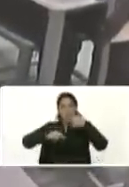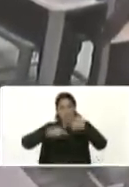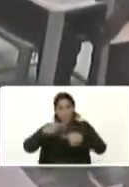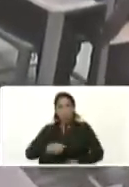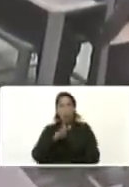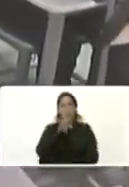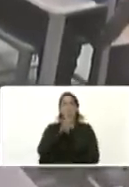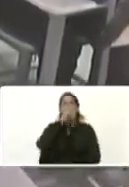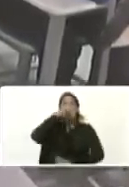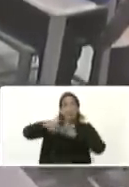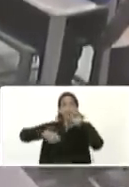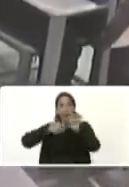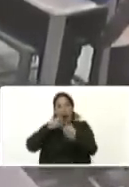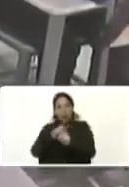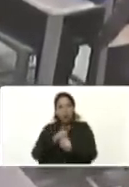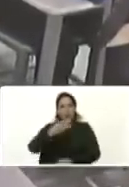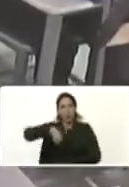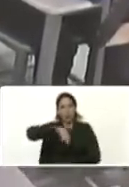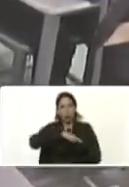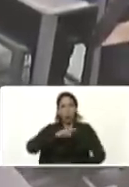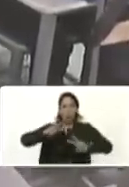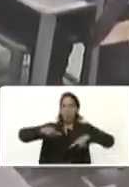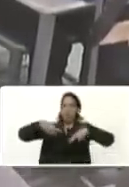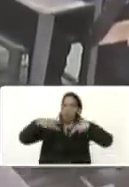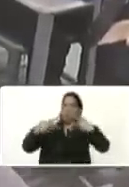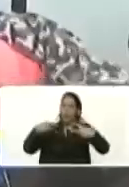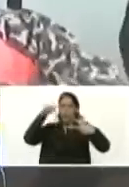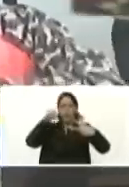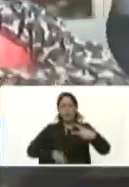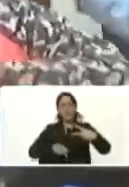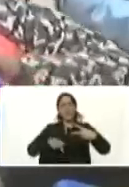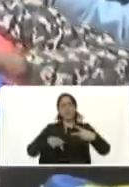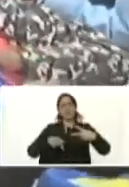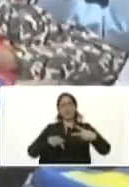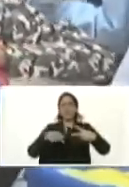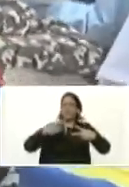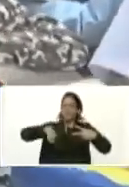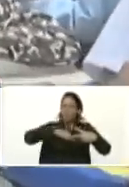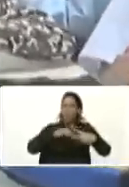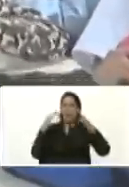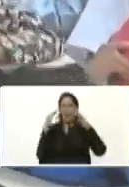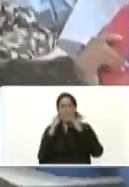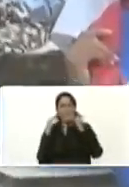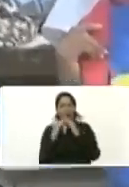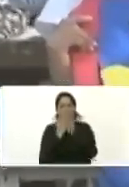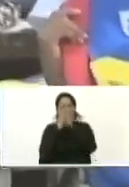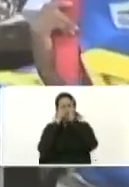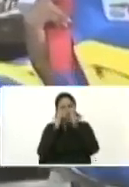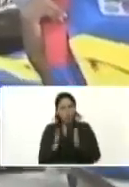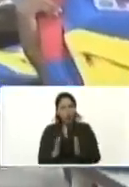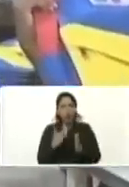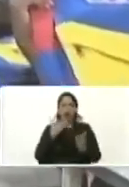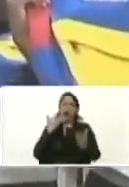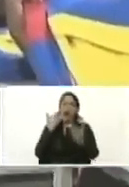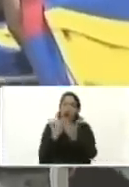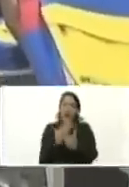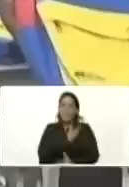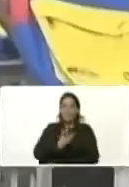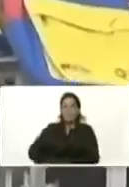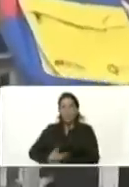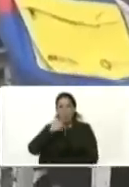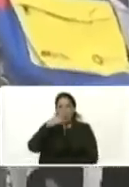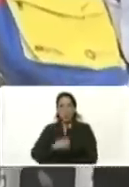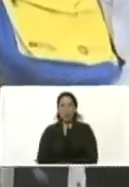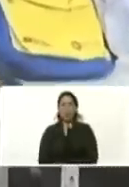cuatro años estemos nuevamente aquí en nuestra casa de estudio muchísimas gracias